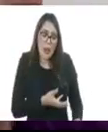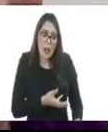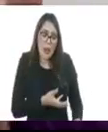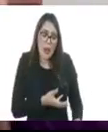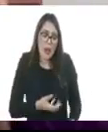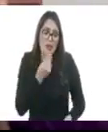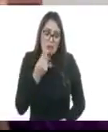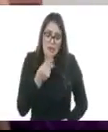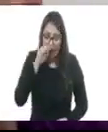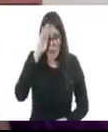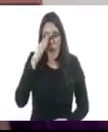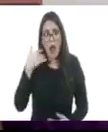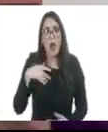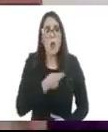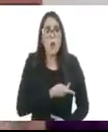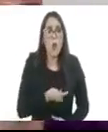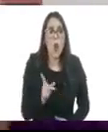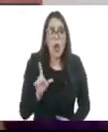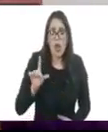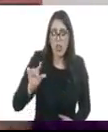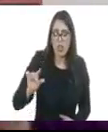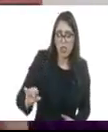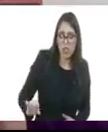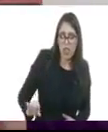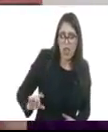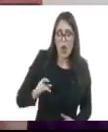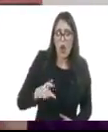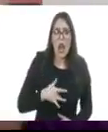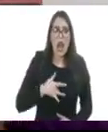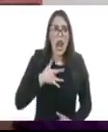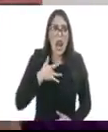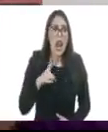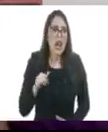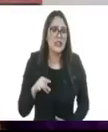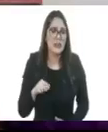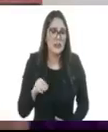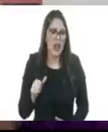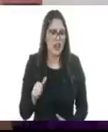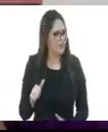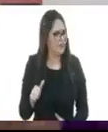es que se aplique la justicia,